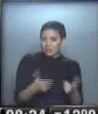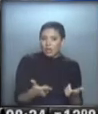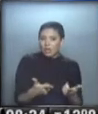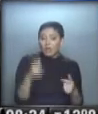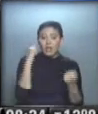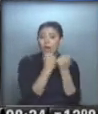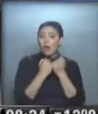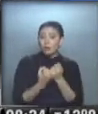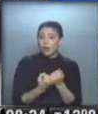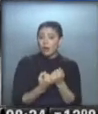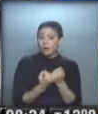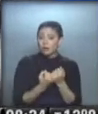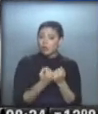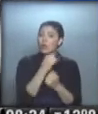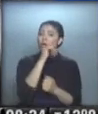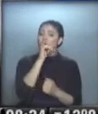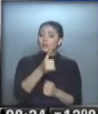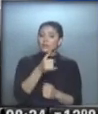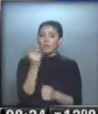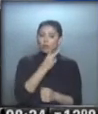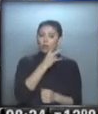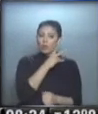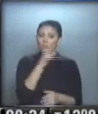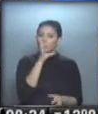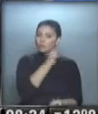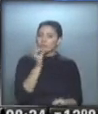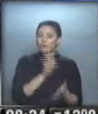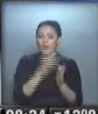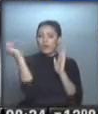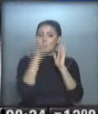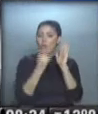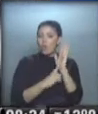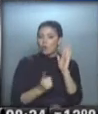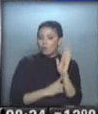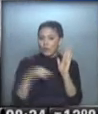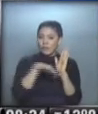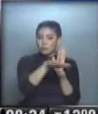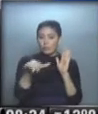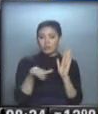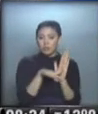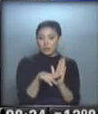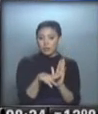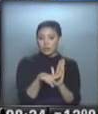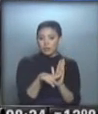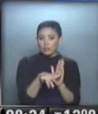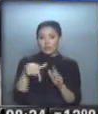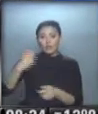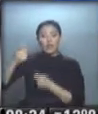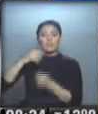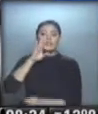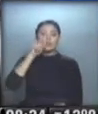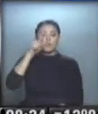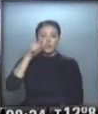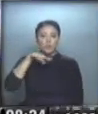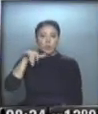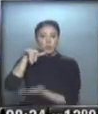acuerdo es un acuerdo confidencial y confidencial de las normas que aplican una sociedad que cotiza en la bolsa de nueva york